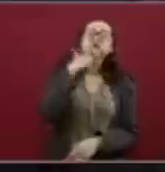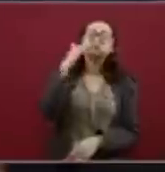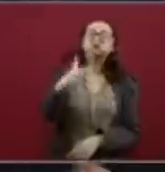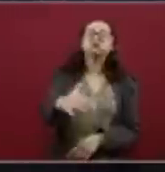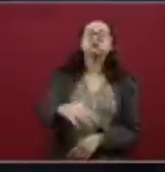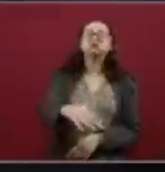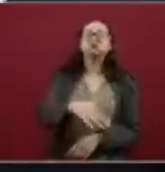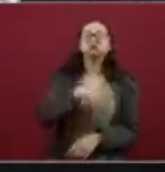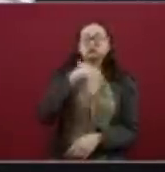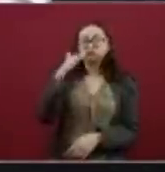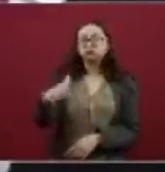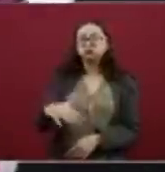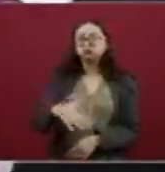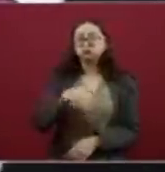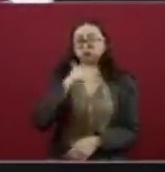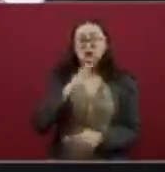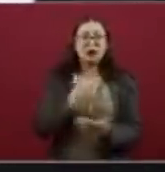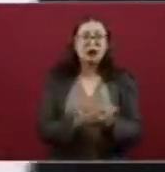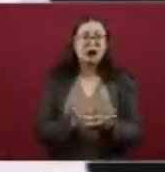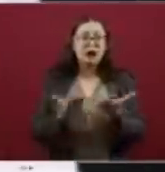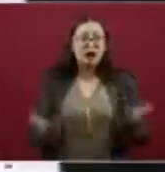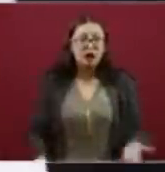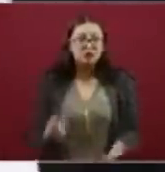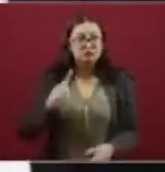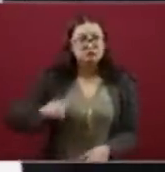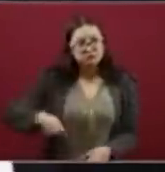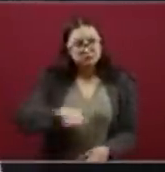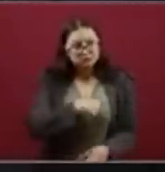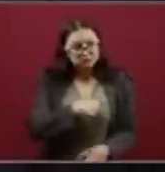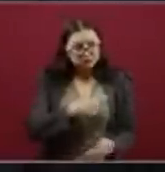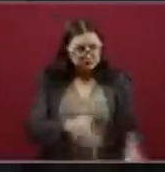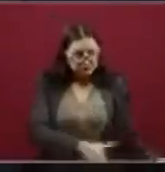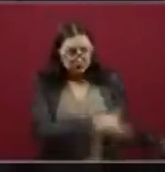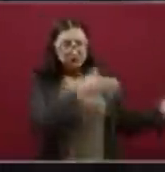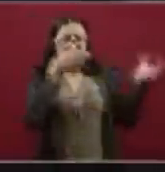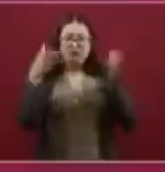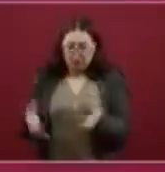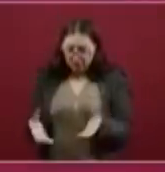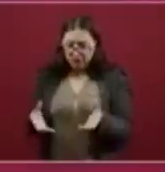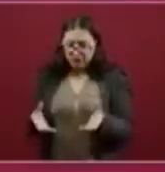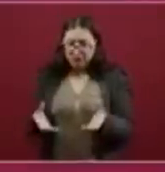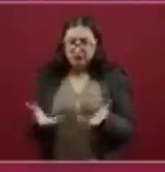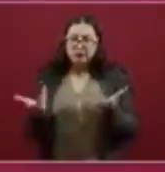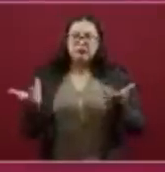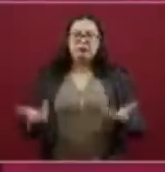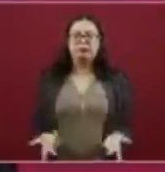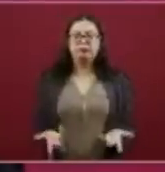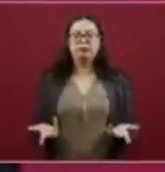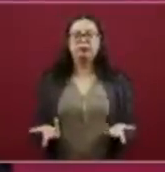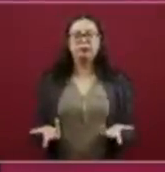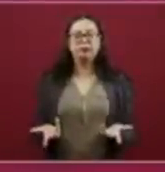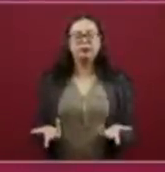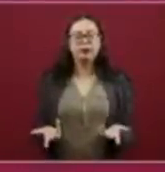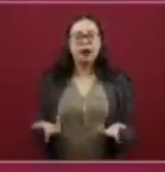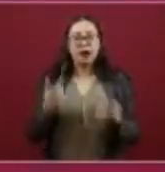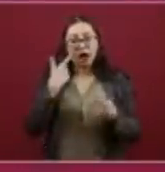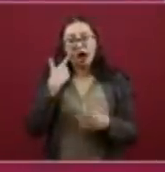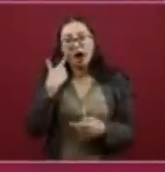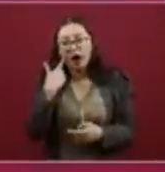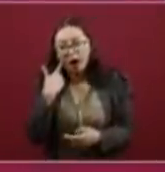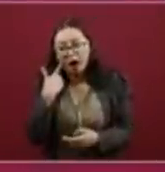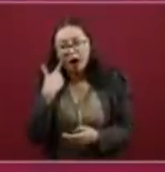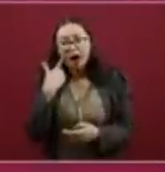Entonces, eso es lo que enfrentamos. Y a ver, ¿dónde está la autocrítica de